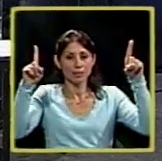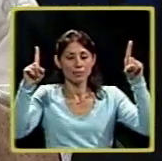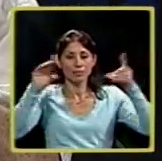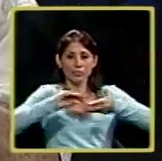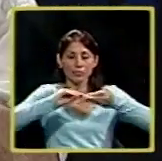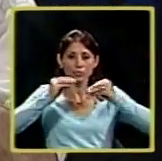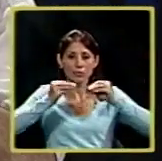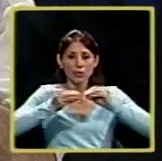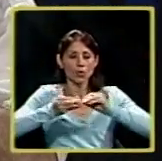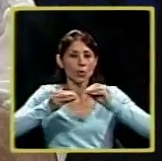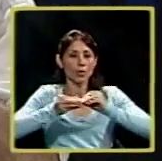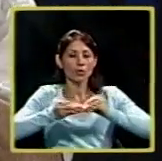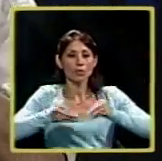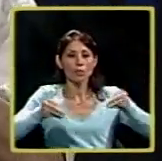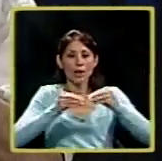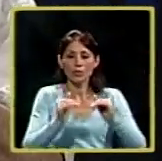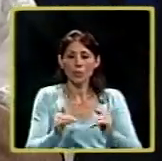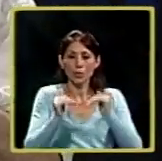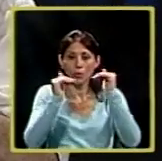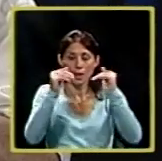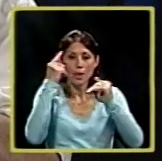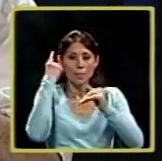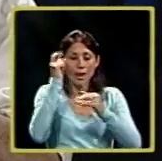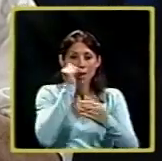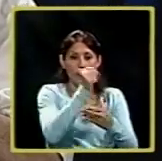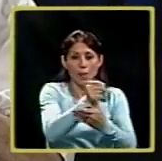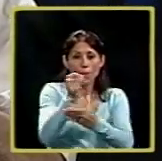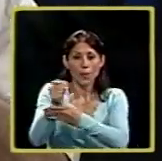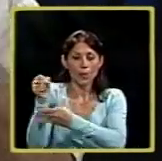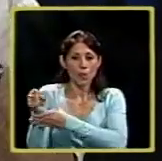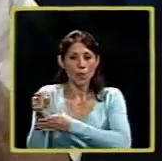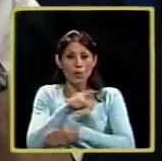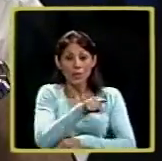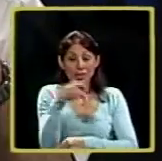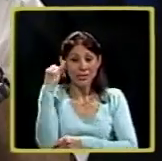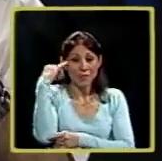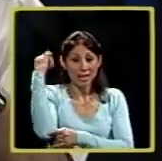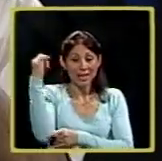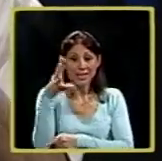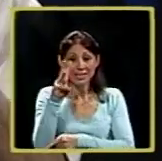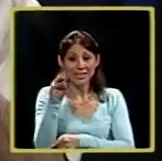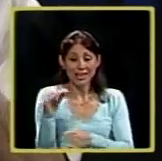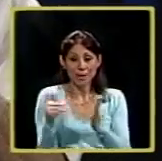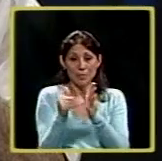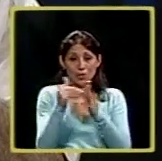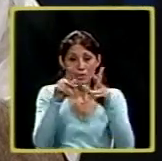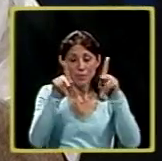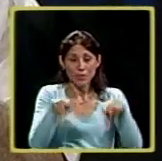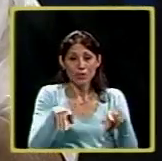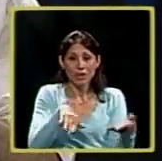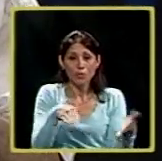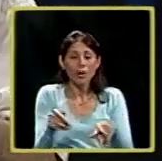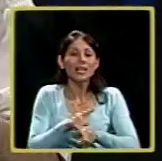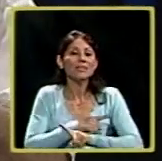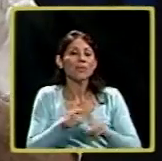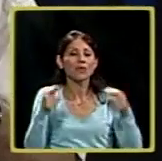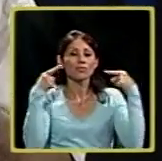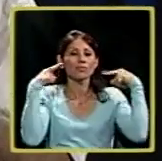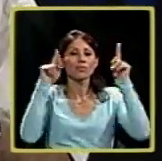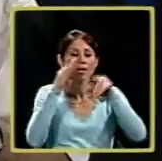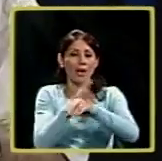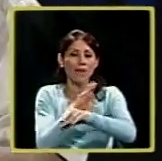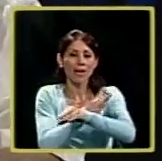otro. Imagínense, 60 millones de personas muertas, pero se logra un avance científico que es